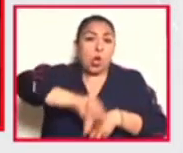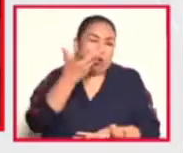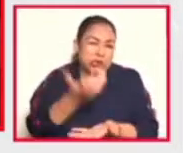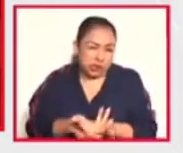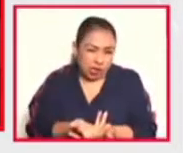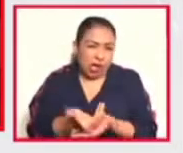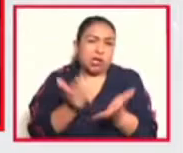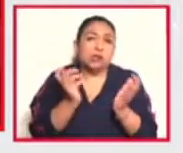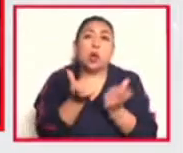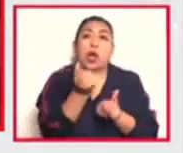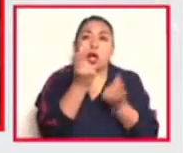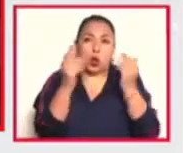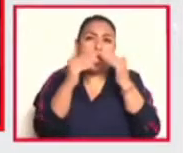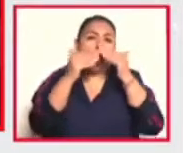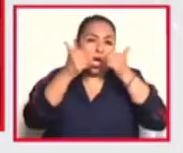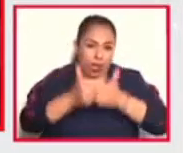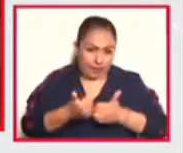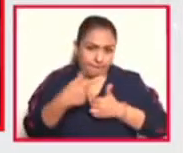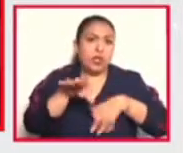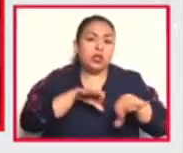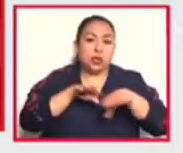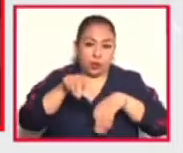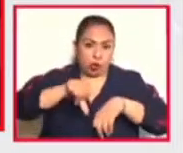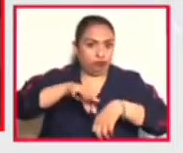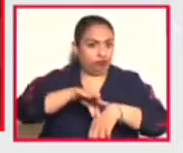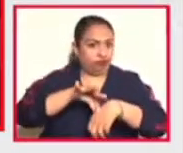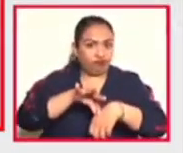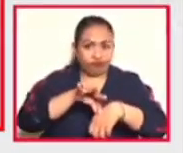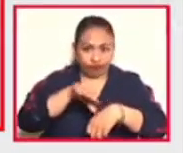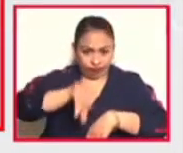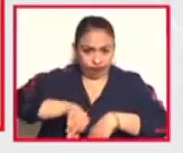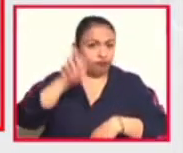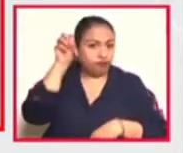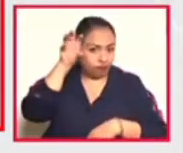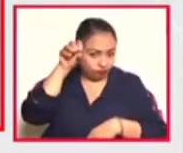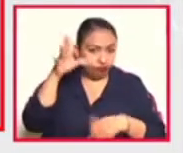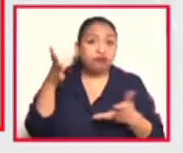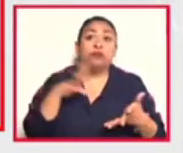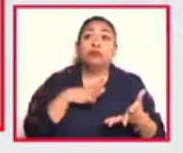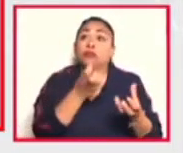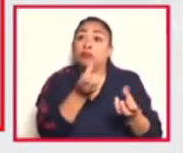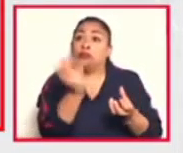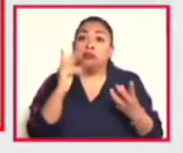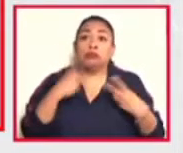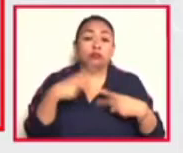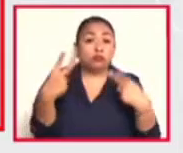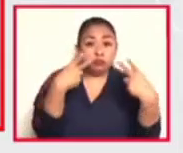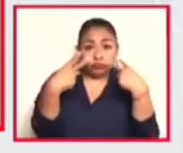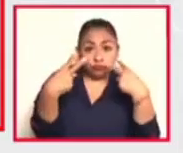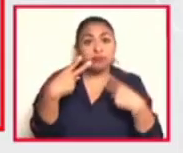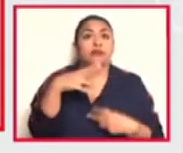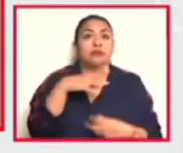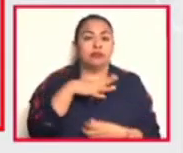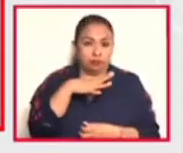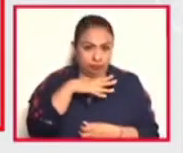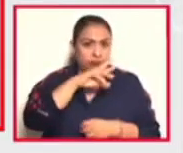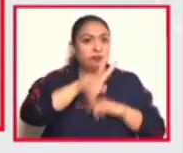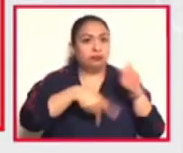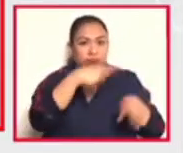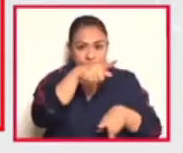nosotros en casita, pero trabajando, estamos en vivo transmitiendo, y bueno, pues muchos de nuestros televidentes, Rafa, estarán en casa